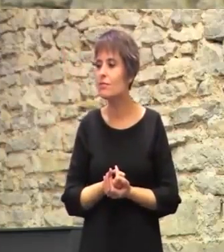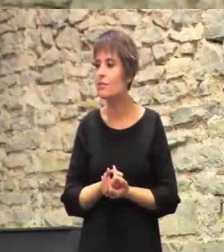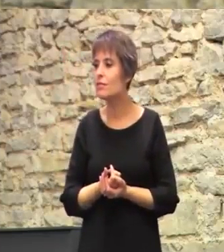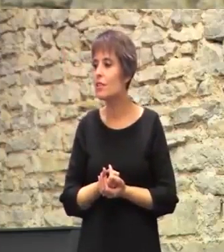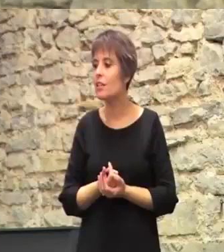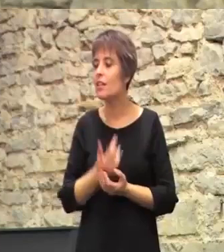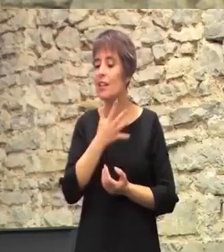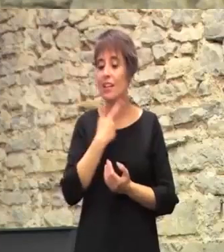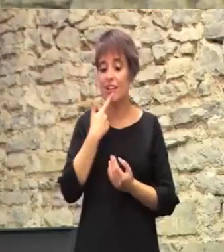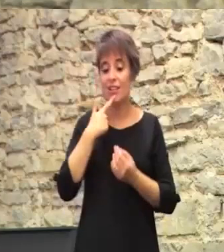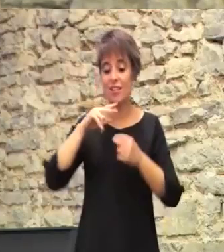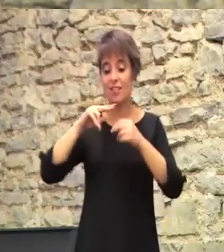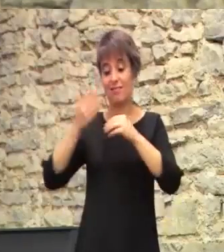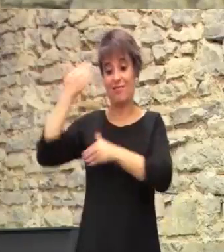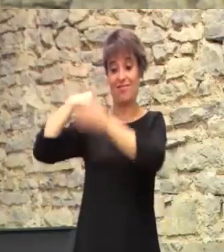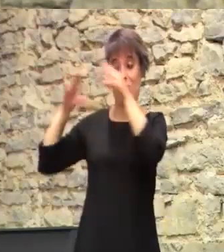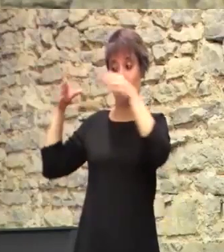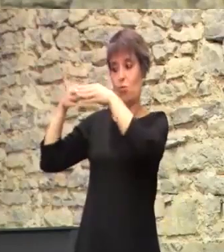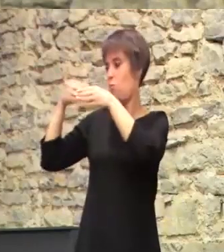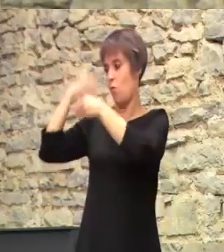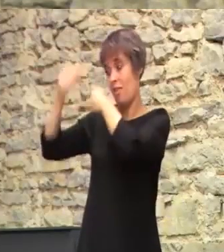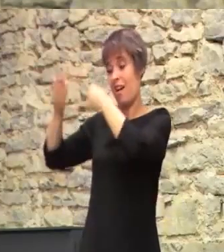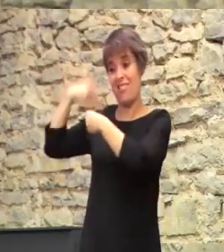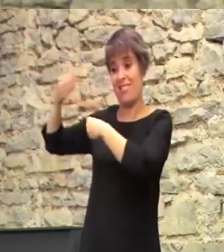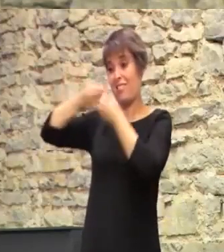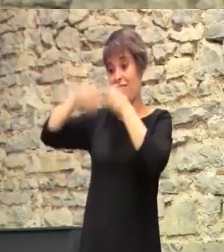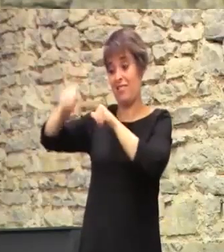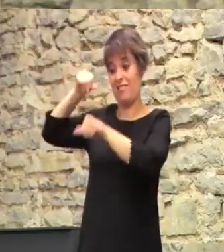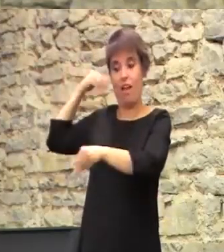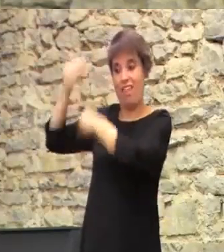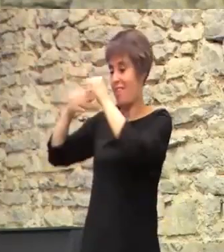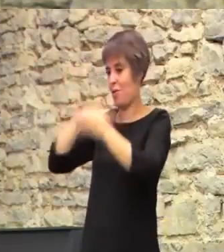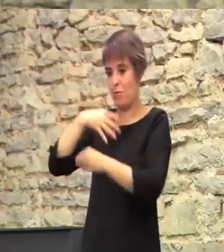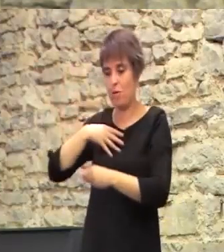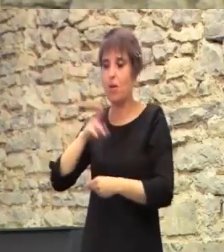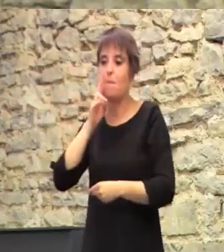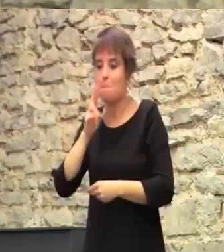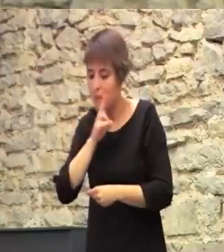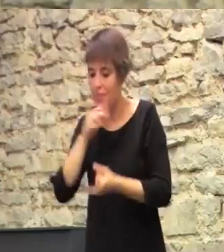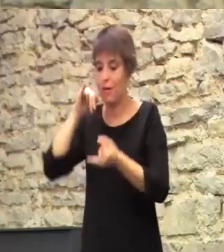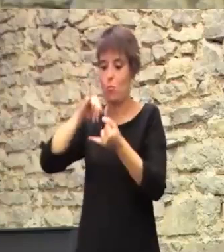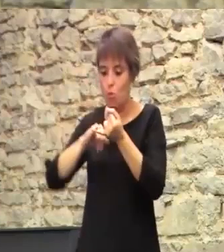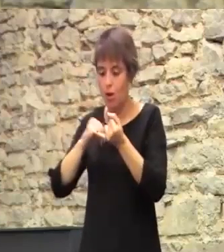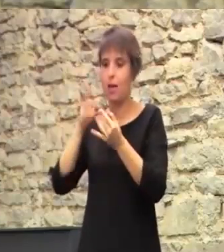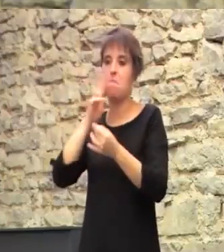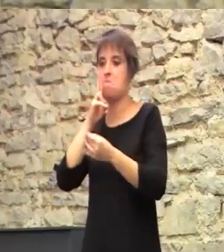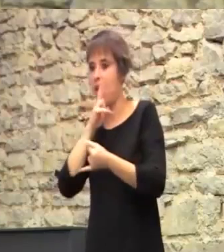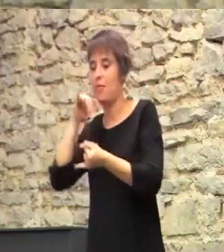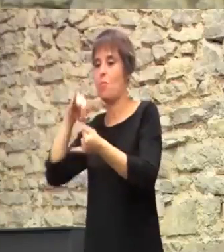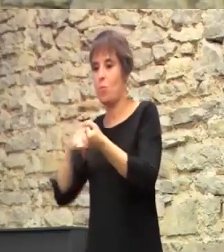que la generación anterior ni siquiera podía hacer esto claro mujer madre todo ese tipo